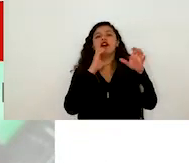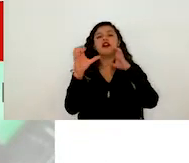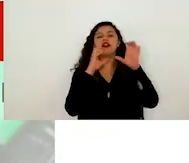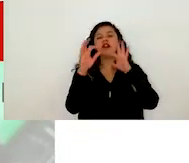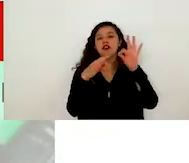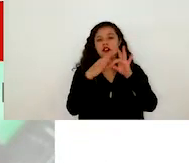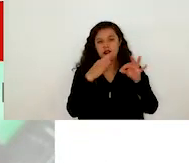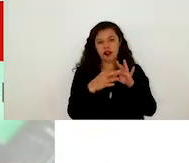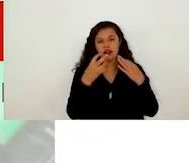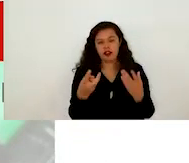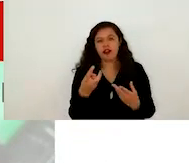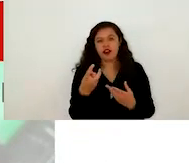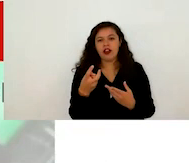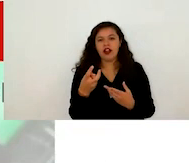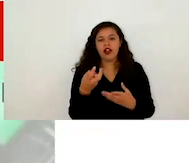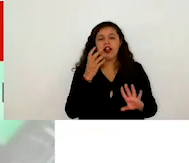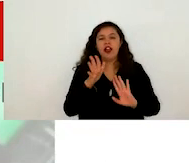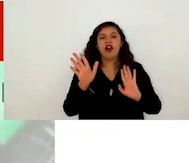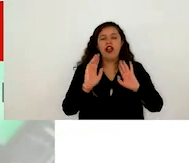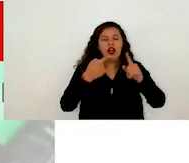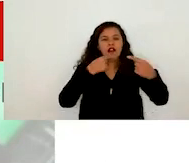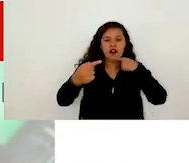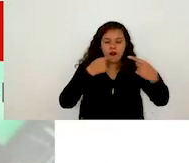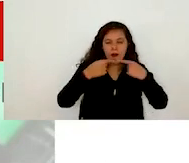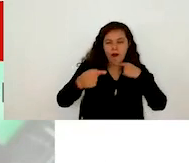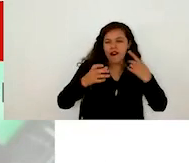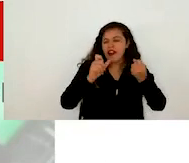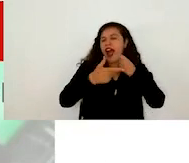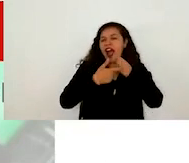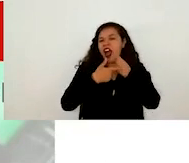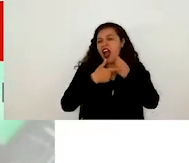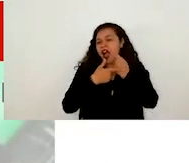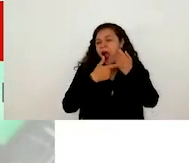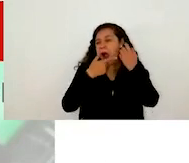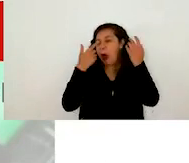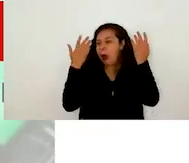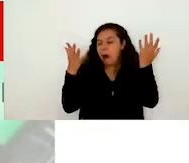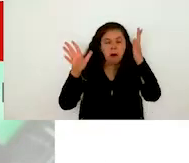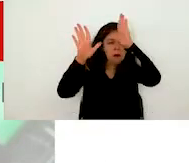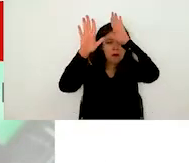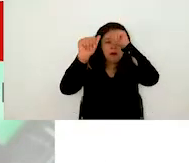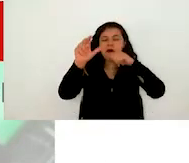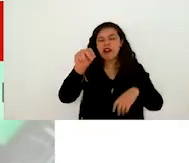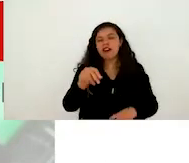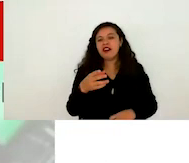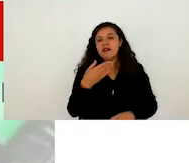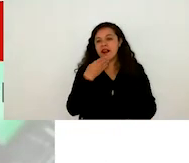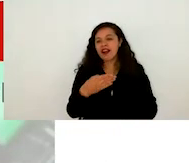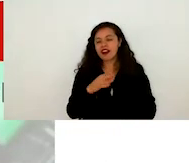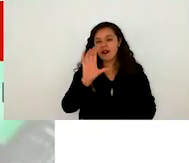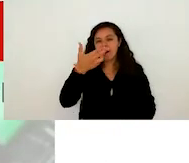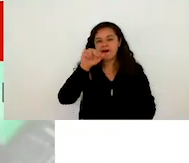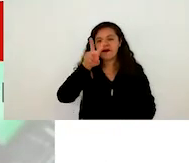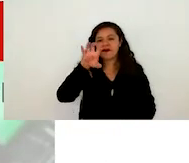intereses como que ya están discutiendo como que hay algo que no está bueno están de acuerdo muy bien chávez para